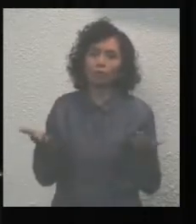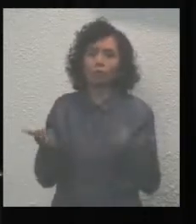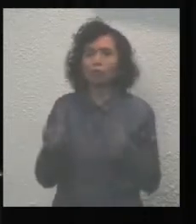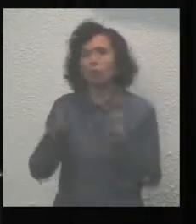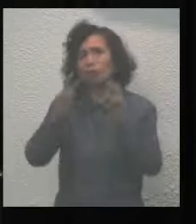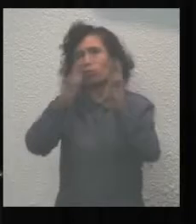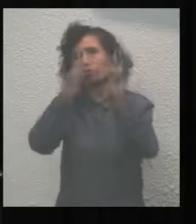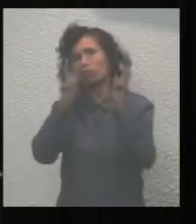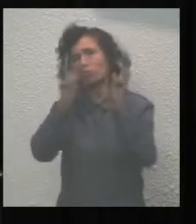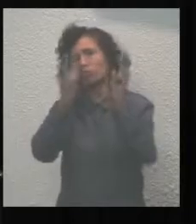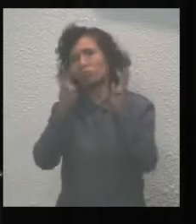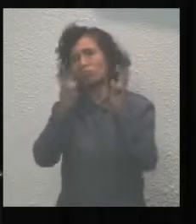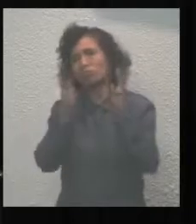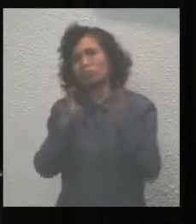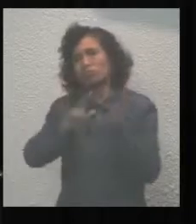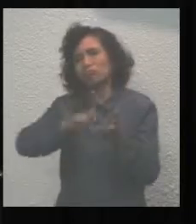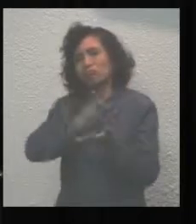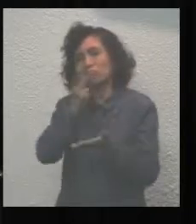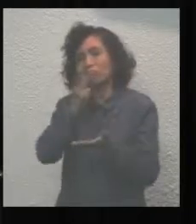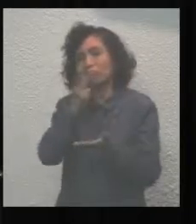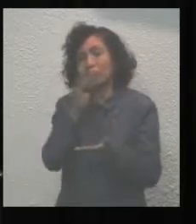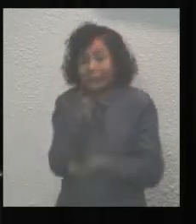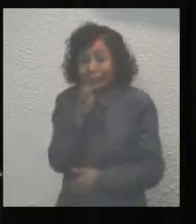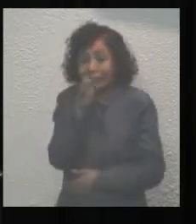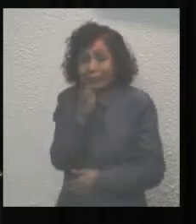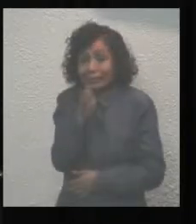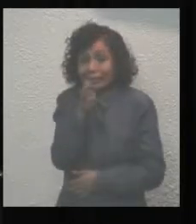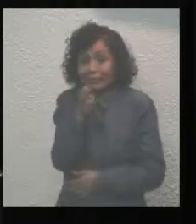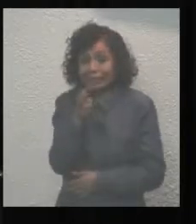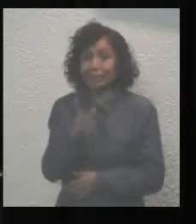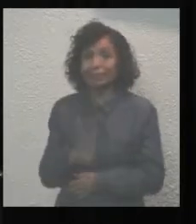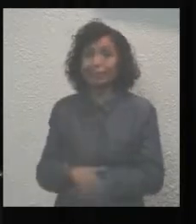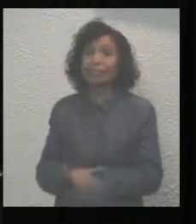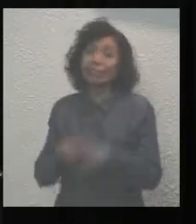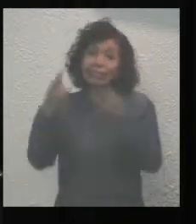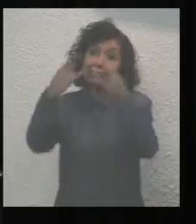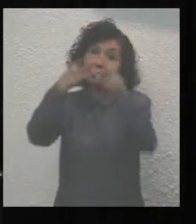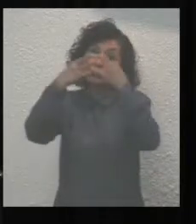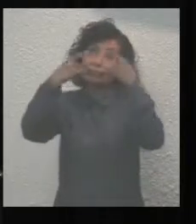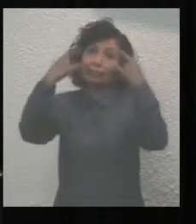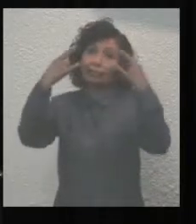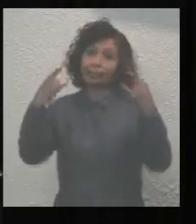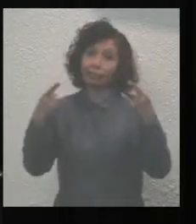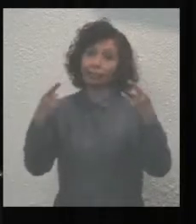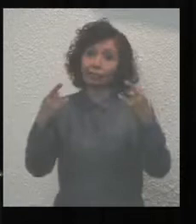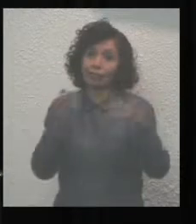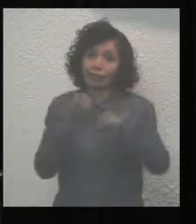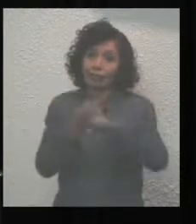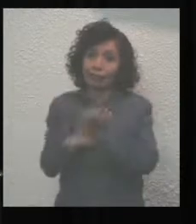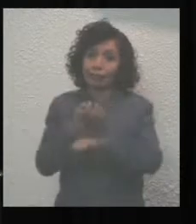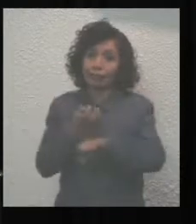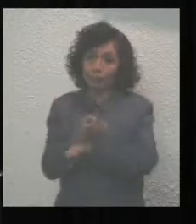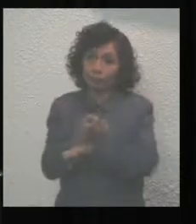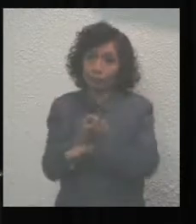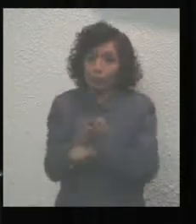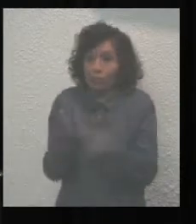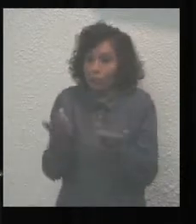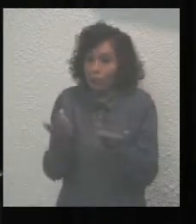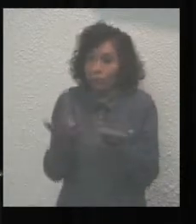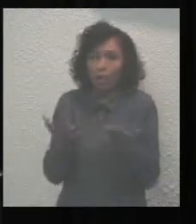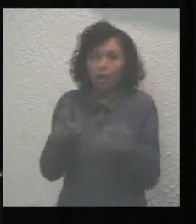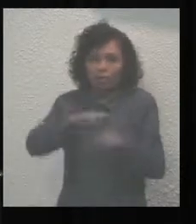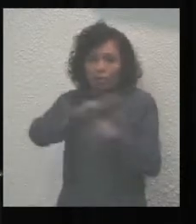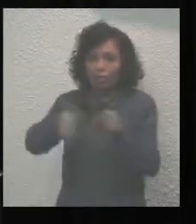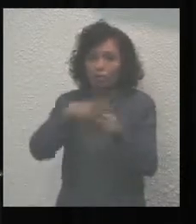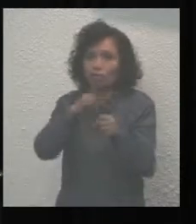de recrudecimiento. Esta es la increíble y triste historia de esta entidad, que siendo la más rica en bellezas